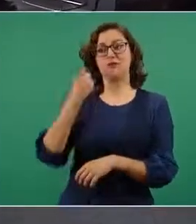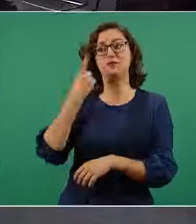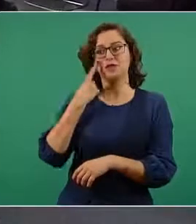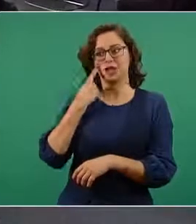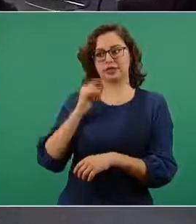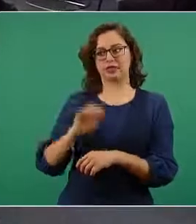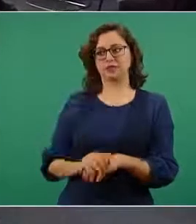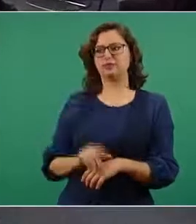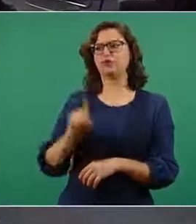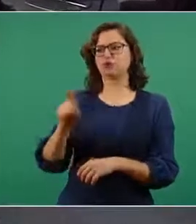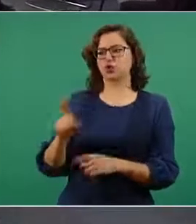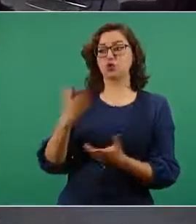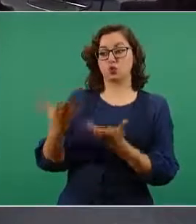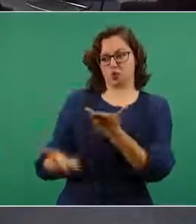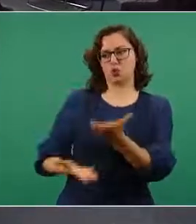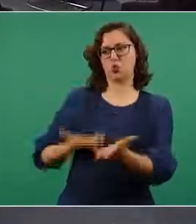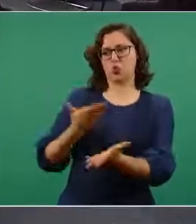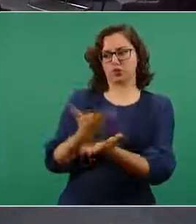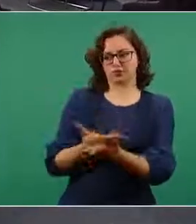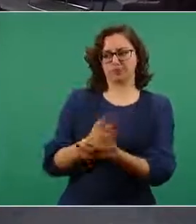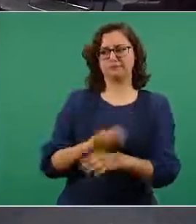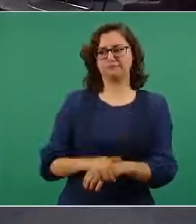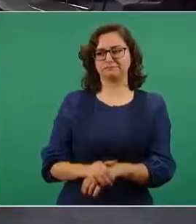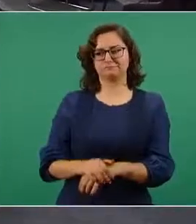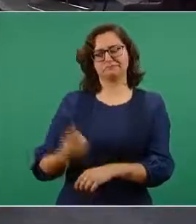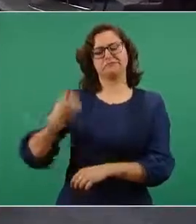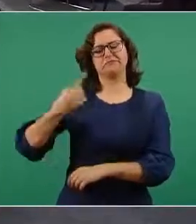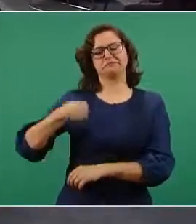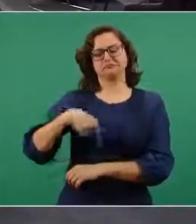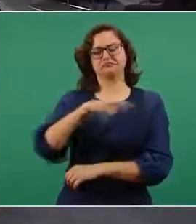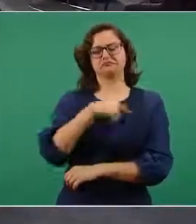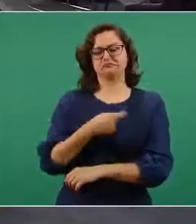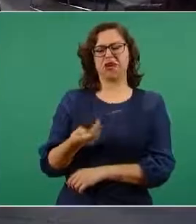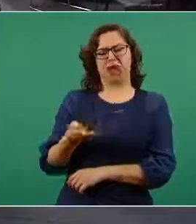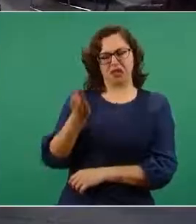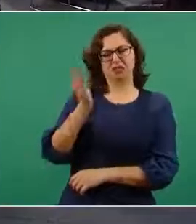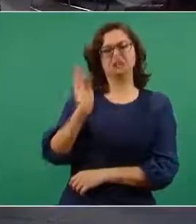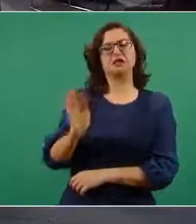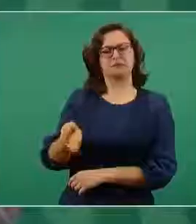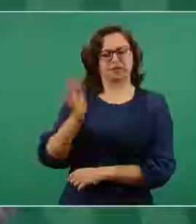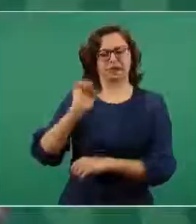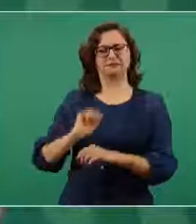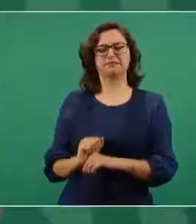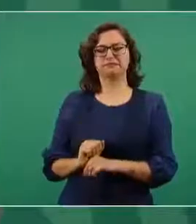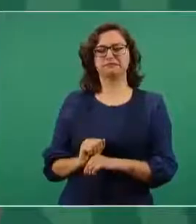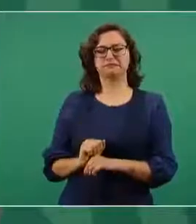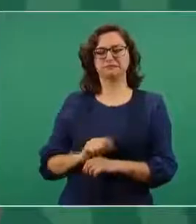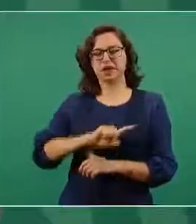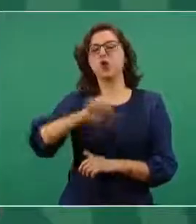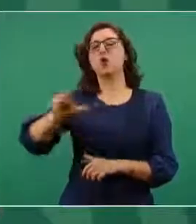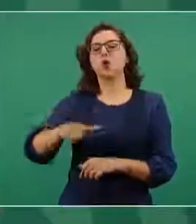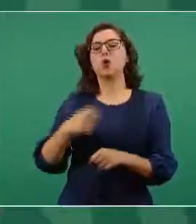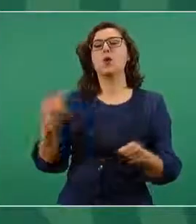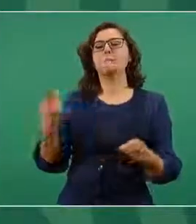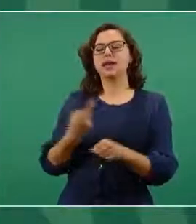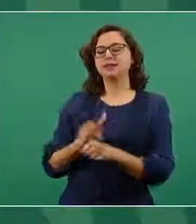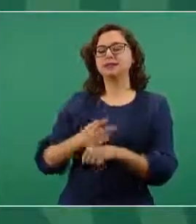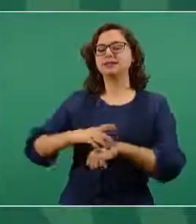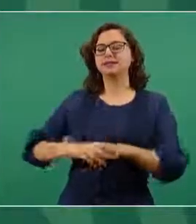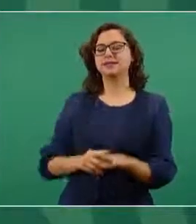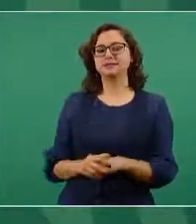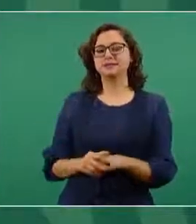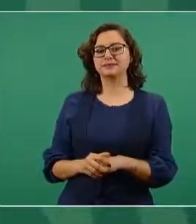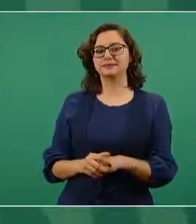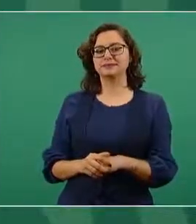Así como tú lo propones, si nosotros hiciéramos eso, tendríamos, ¿sí?,